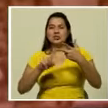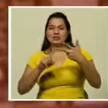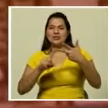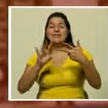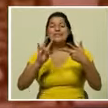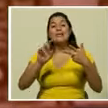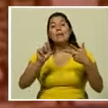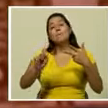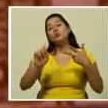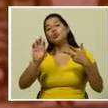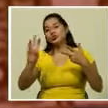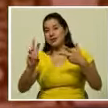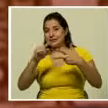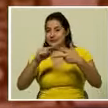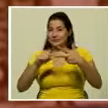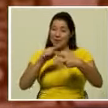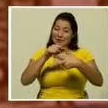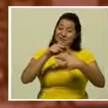de 7.6 grados.